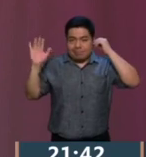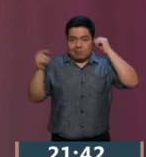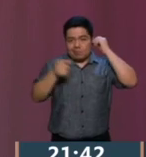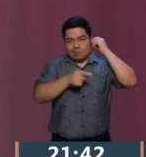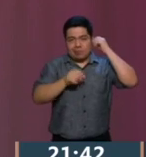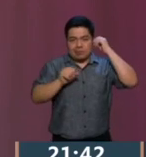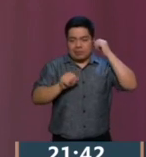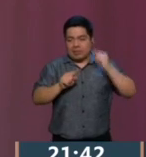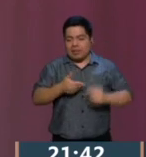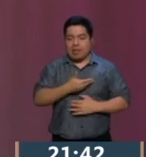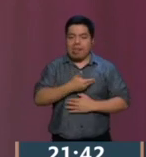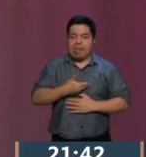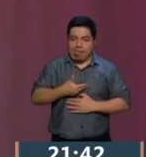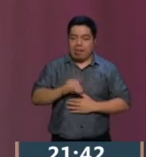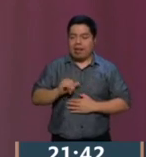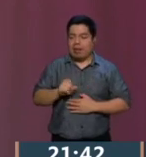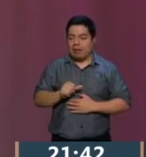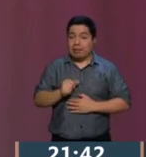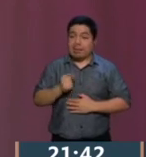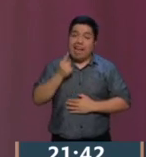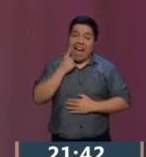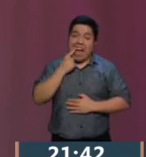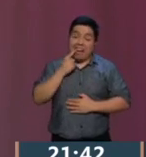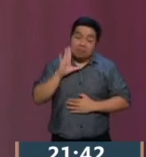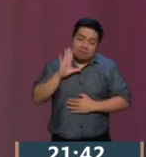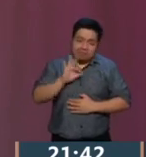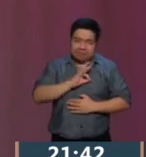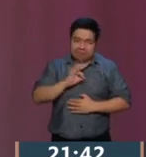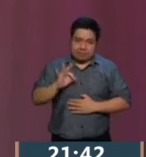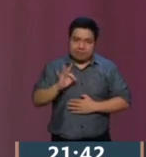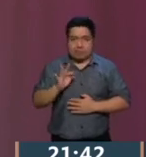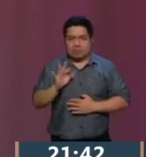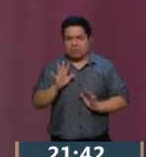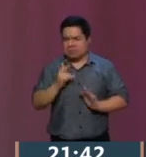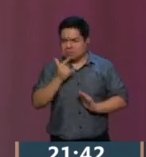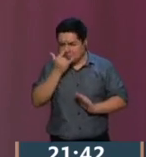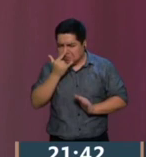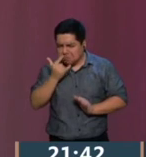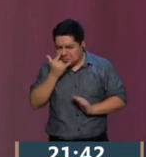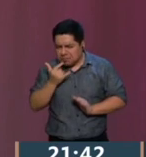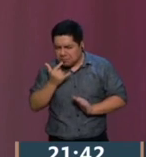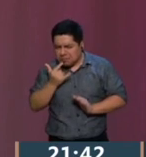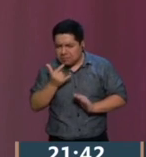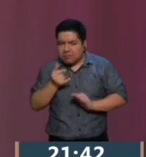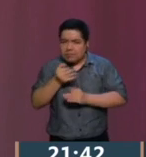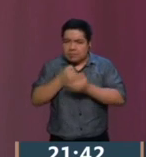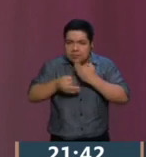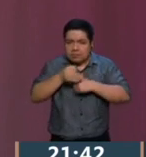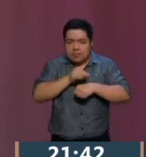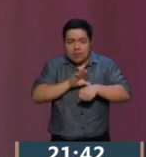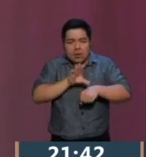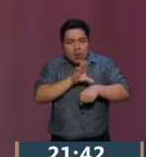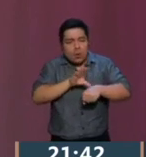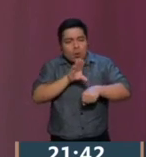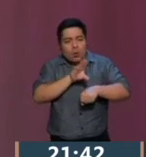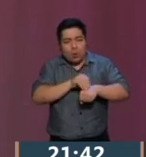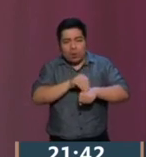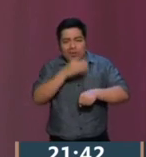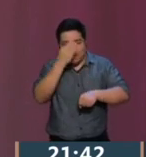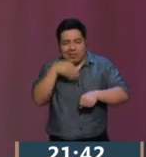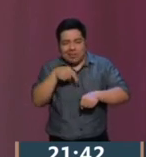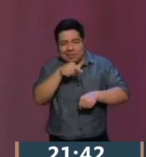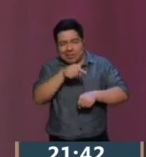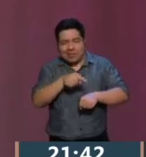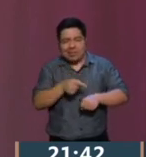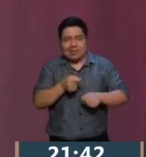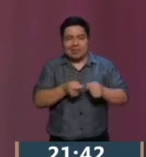Santiago Tajada tiene poco que presumir. La otra cosa es que qué casualidad que todos los permisos expedidos durante